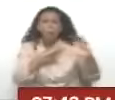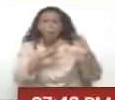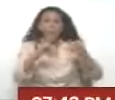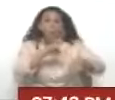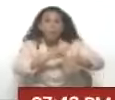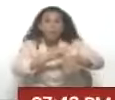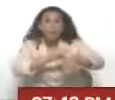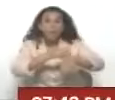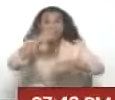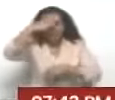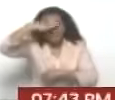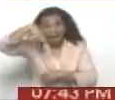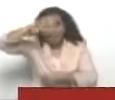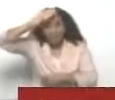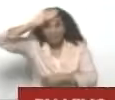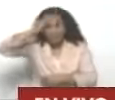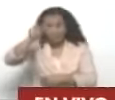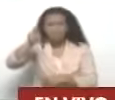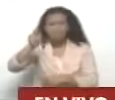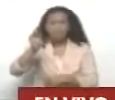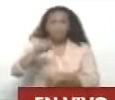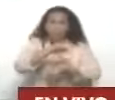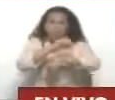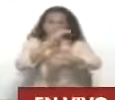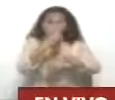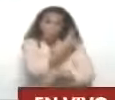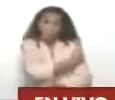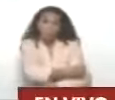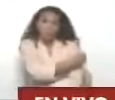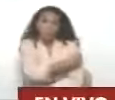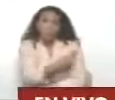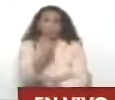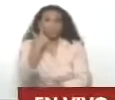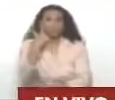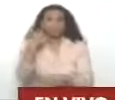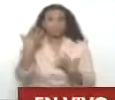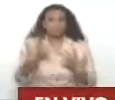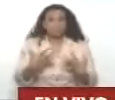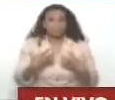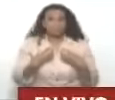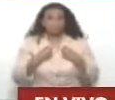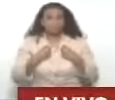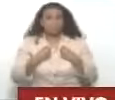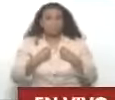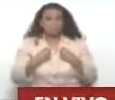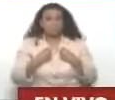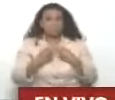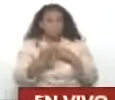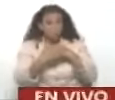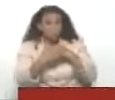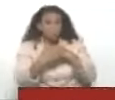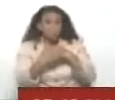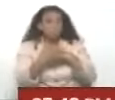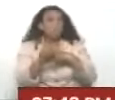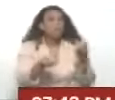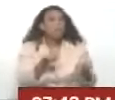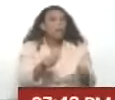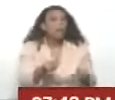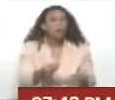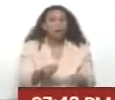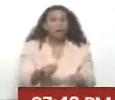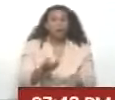de La Habana. Y yo cuando pude reponerme, él me dijo, dime algo, Nicolás,